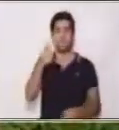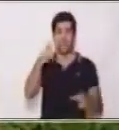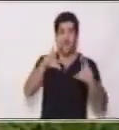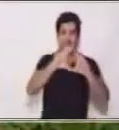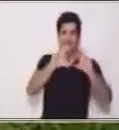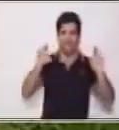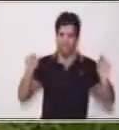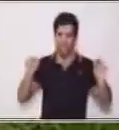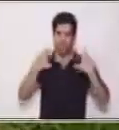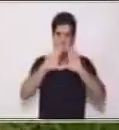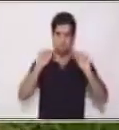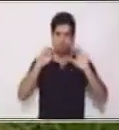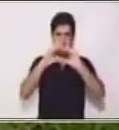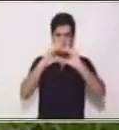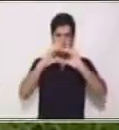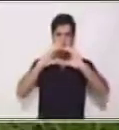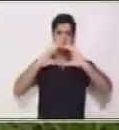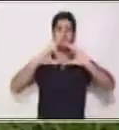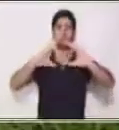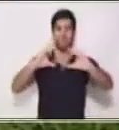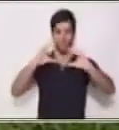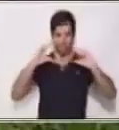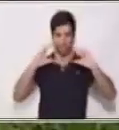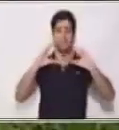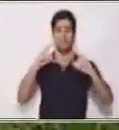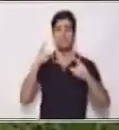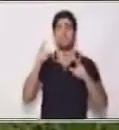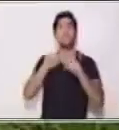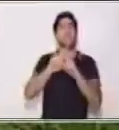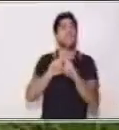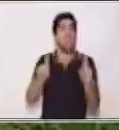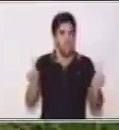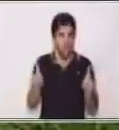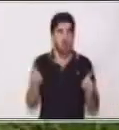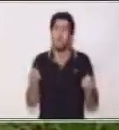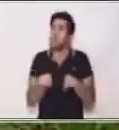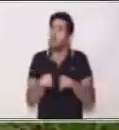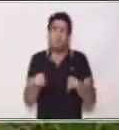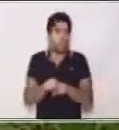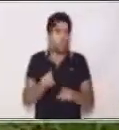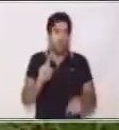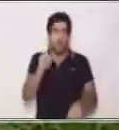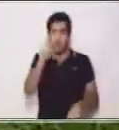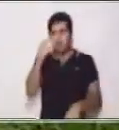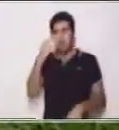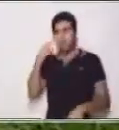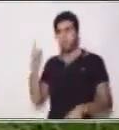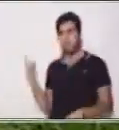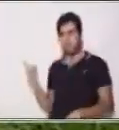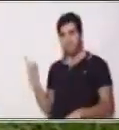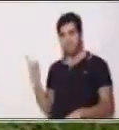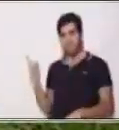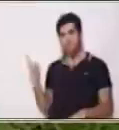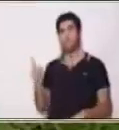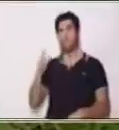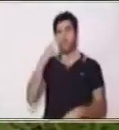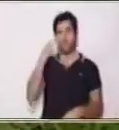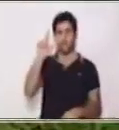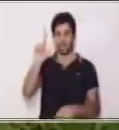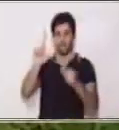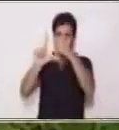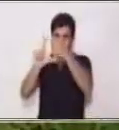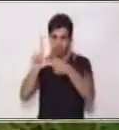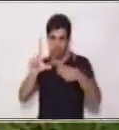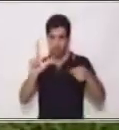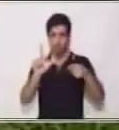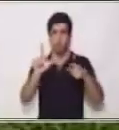rectangular, sus 3 lados pueden ser diferentes. Regularmente lo vemos de esta manera. Aquí también tenemos base,